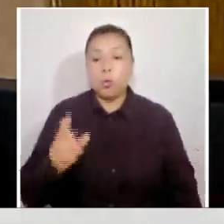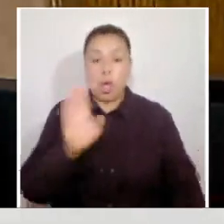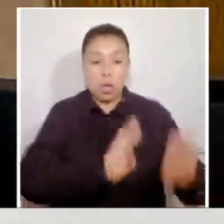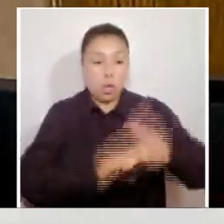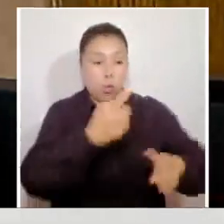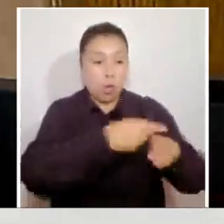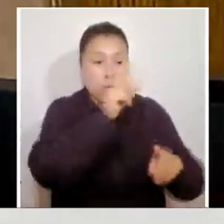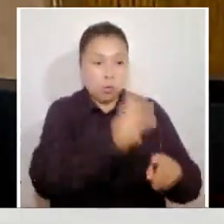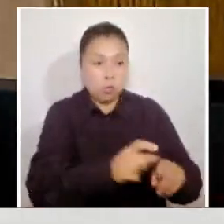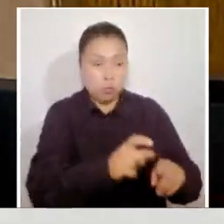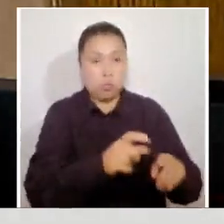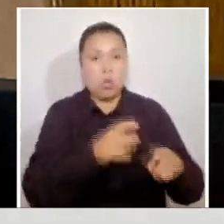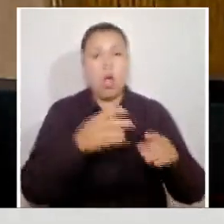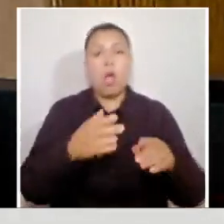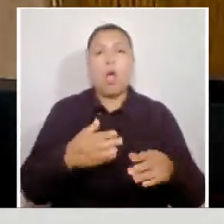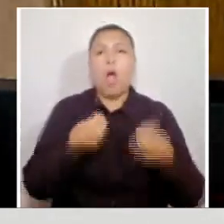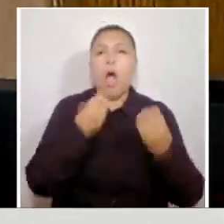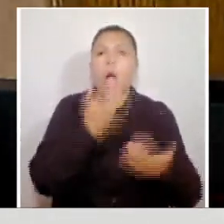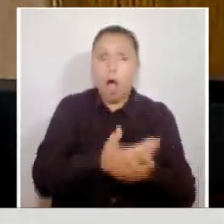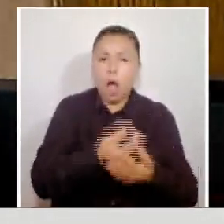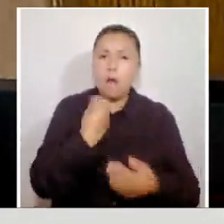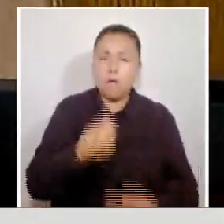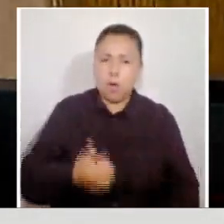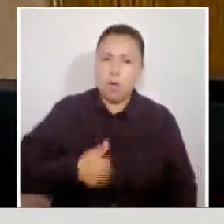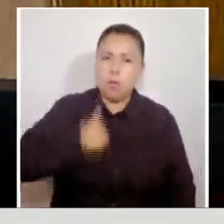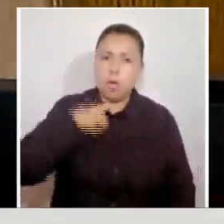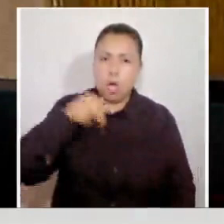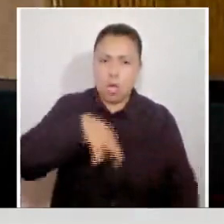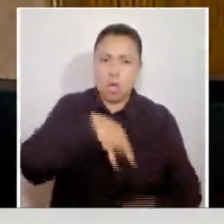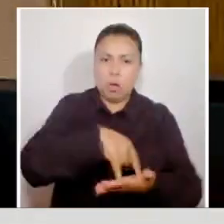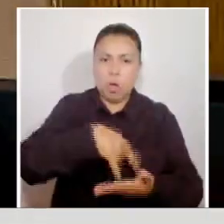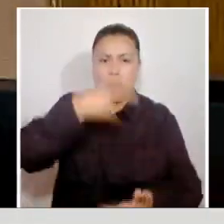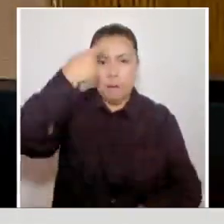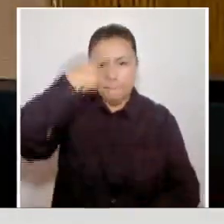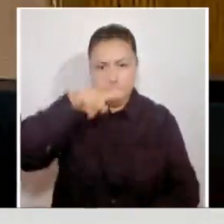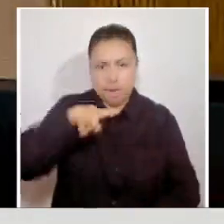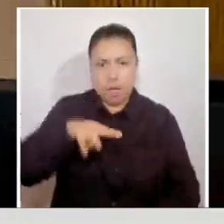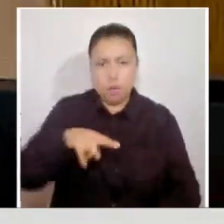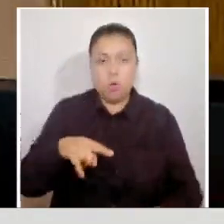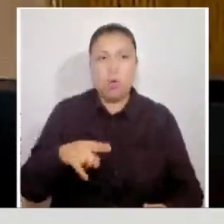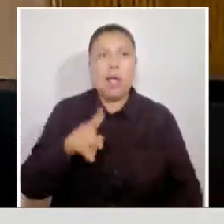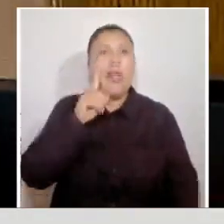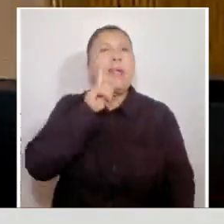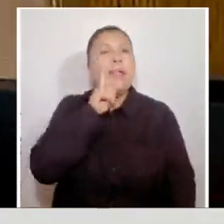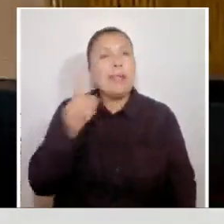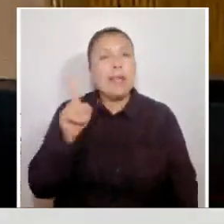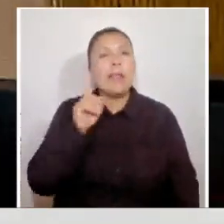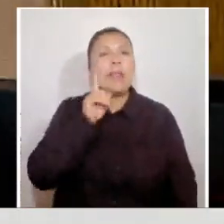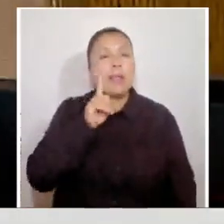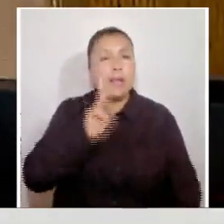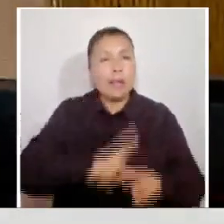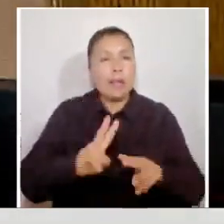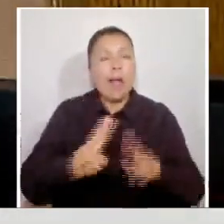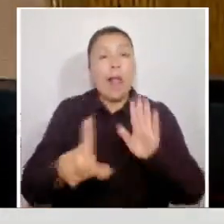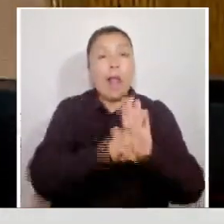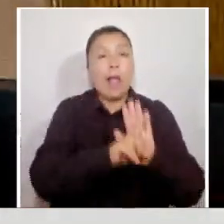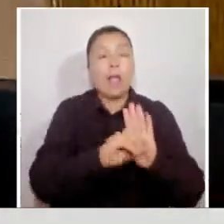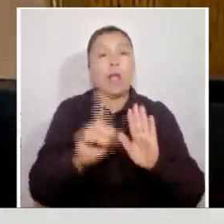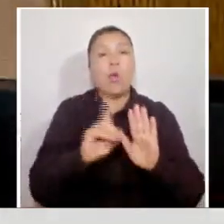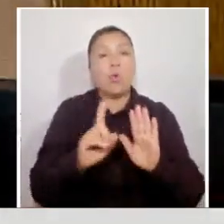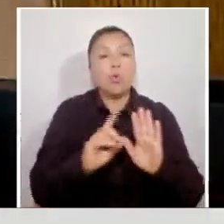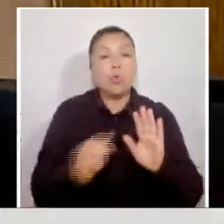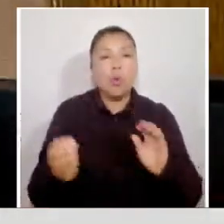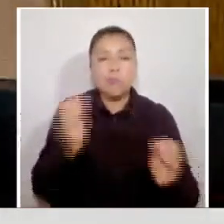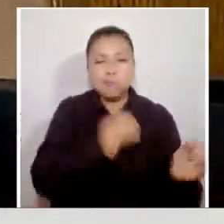existe una buena voluntad tras este congreso pero finalmente quien tiene que ejecutar las leyes no se implementan como debe